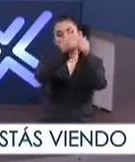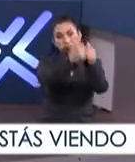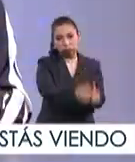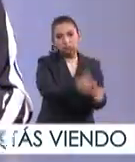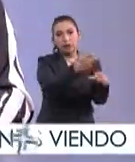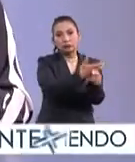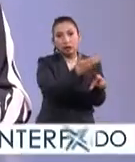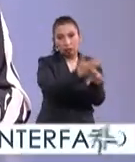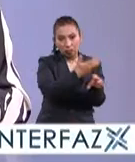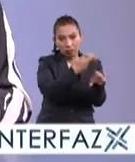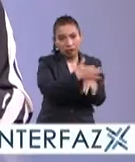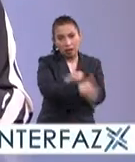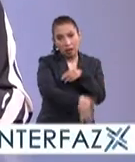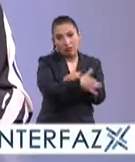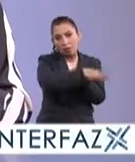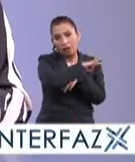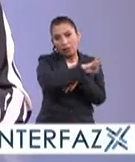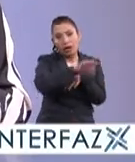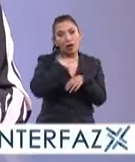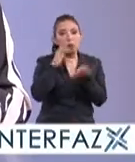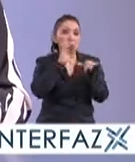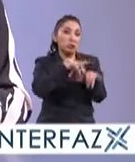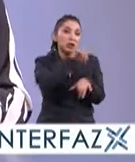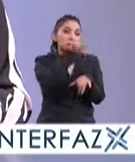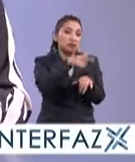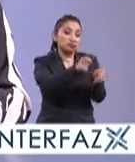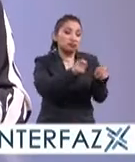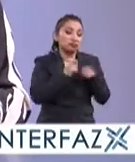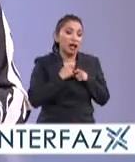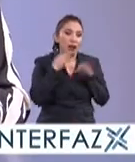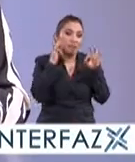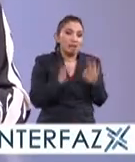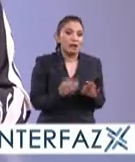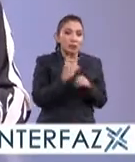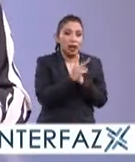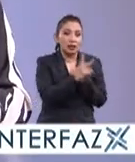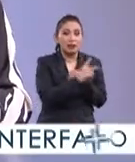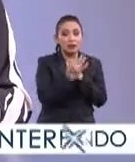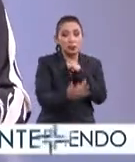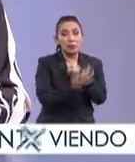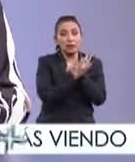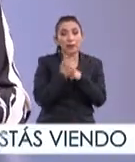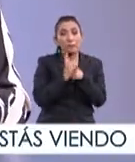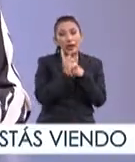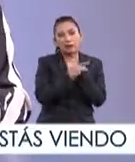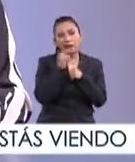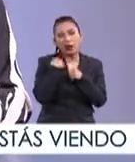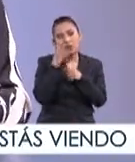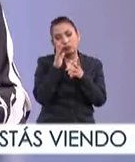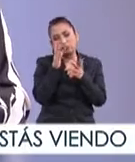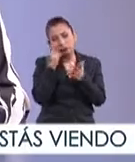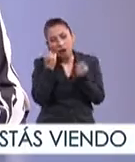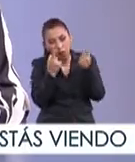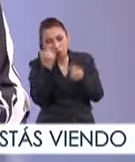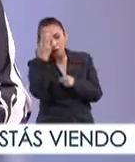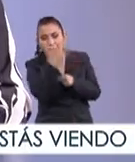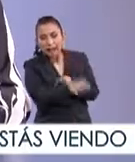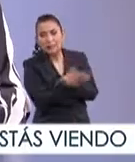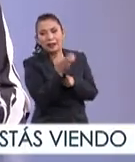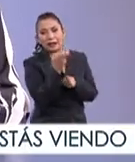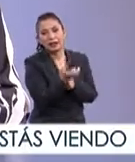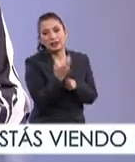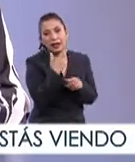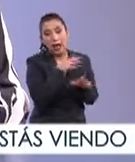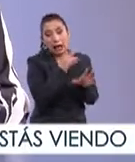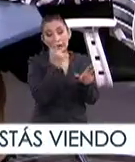residencia y eventualmente se puede naturalizar. Entonces es una gran protección para esos jóvenes, pero no muchos saben de